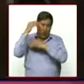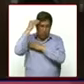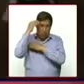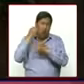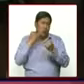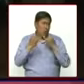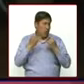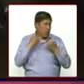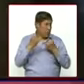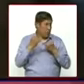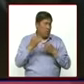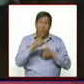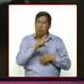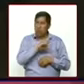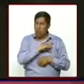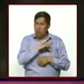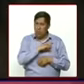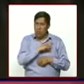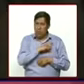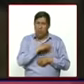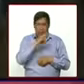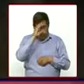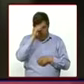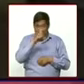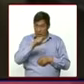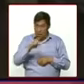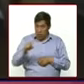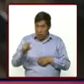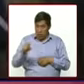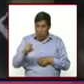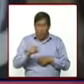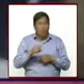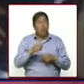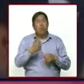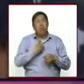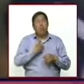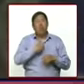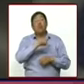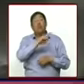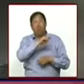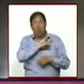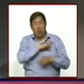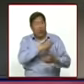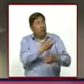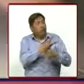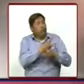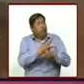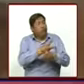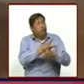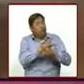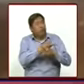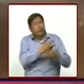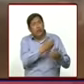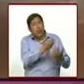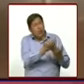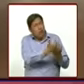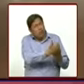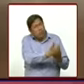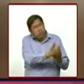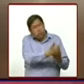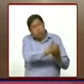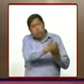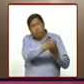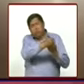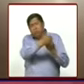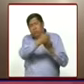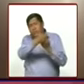la información que ha brindado la policía es que ellos van a realizar el traslado, el resguardo de las menores hasta Santa Cruz, tomando en cuenta